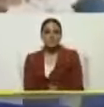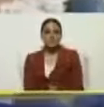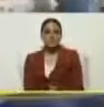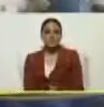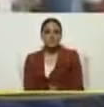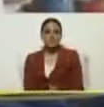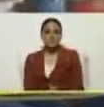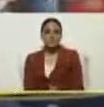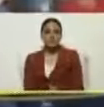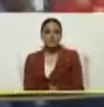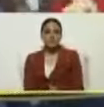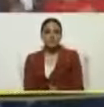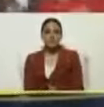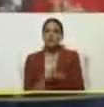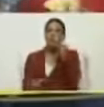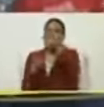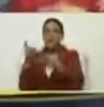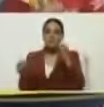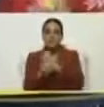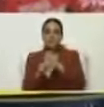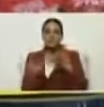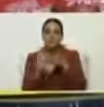¿Cómo están los cafetaleros? ¿Qué me dicen?